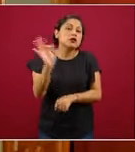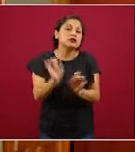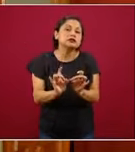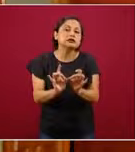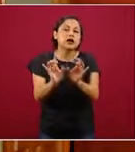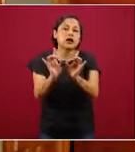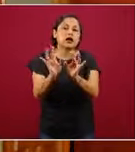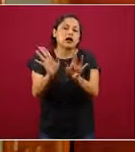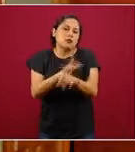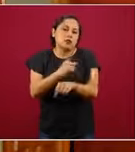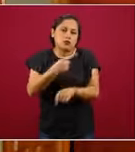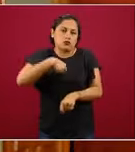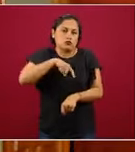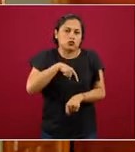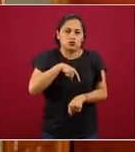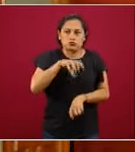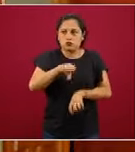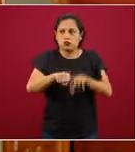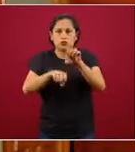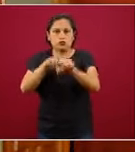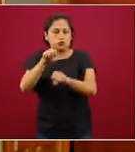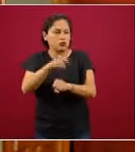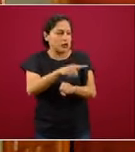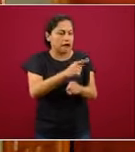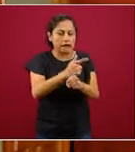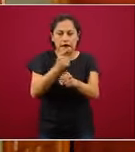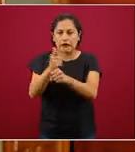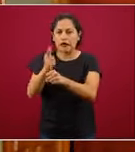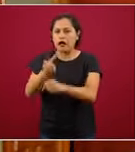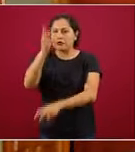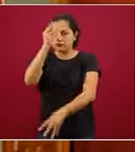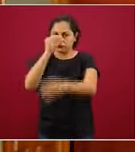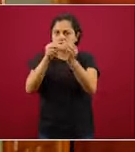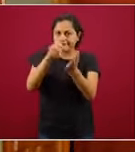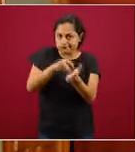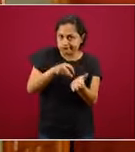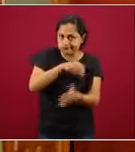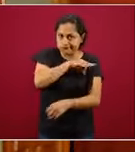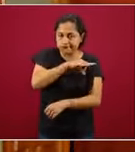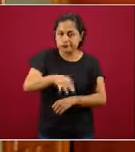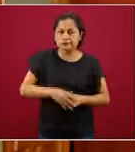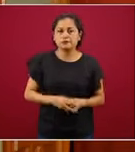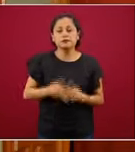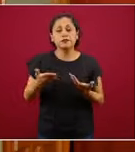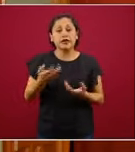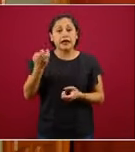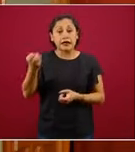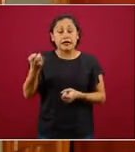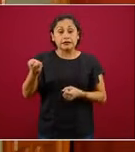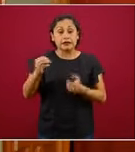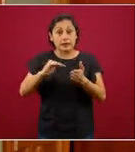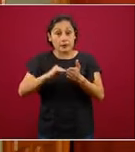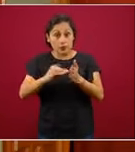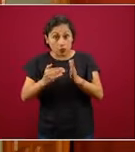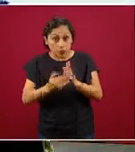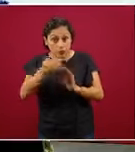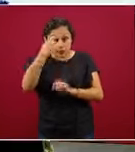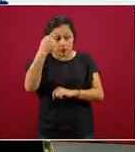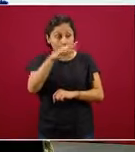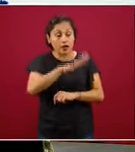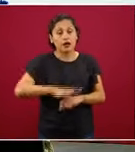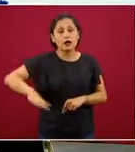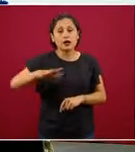va aprendiendo con el paso de tiempo, y lo que estamos haciendo es que a través del modelo de atención prehospitalaria estamos preferenciando que exista